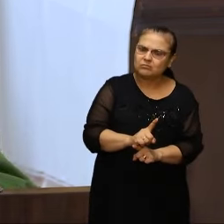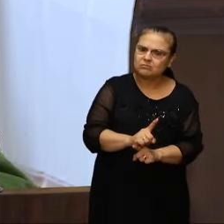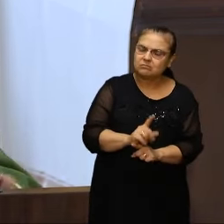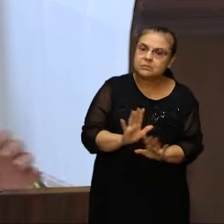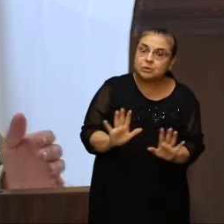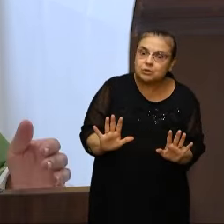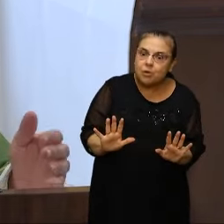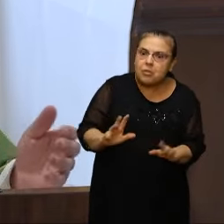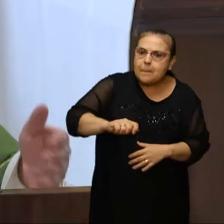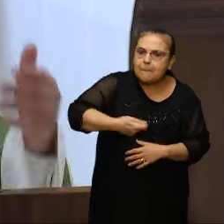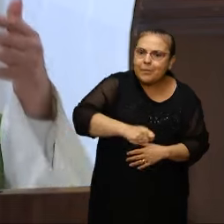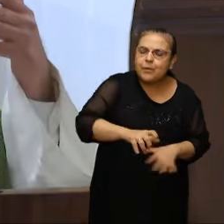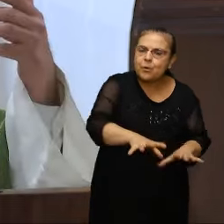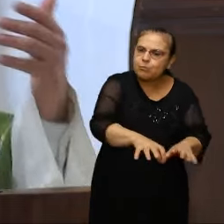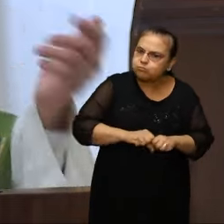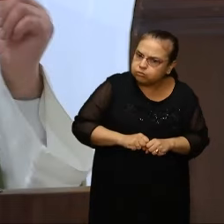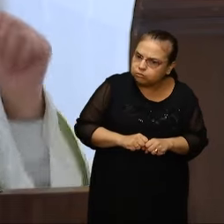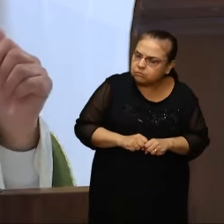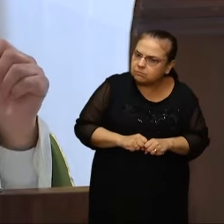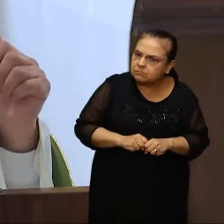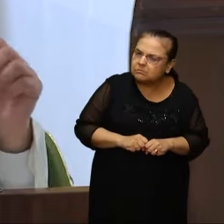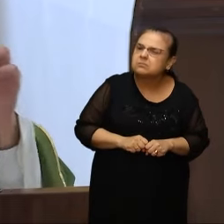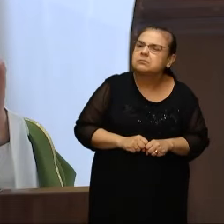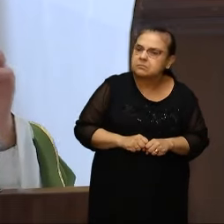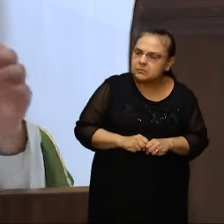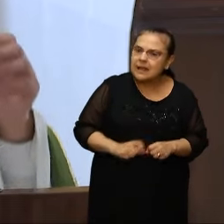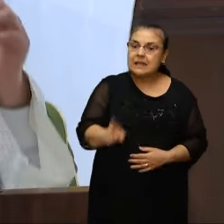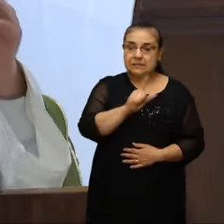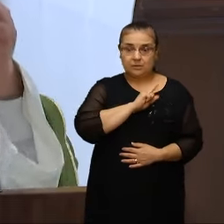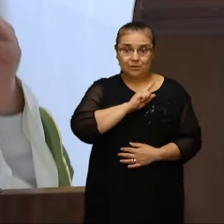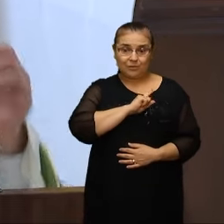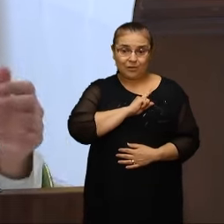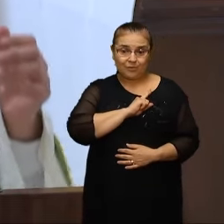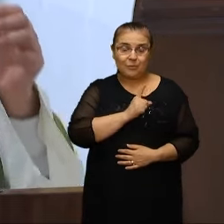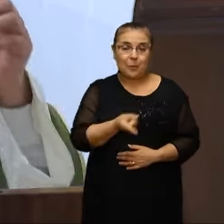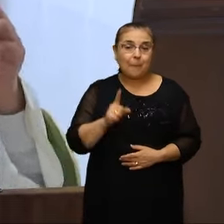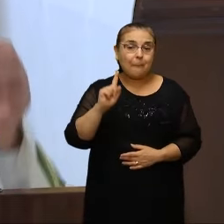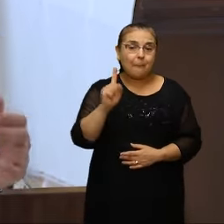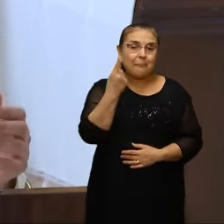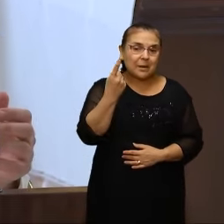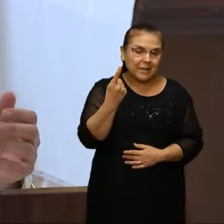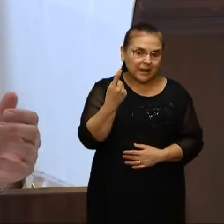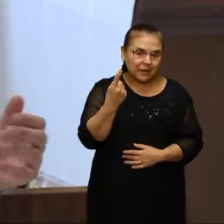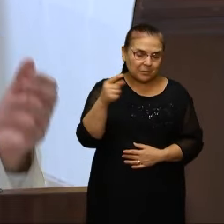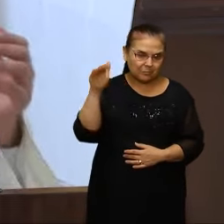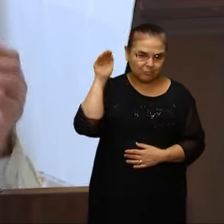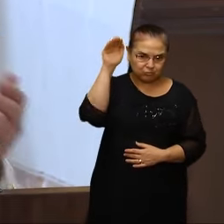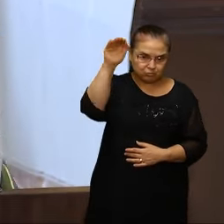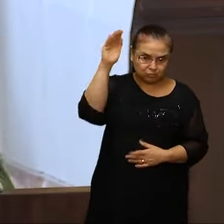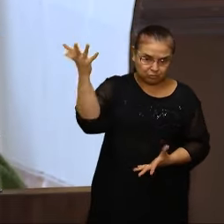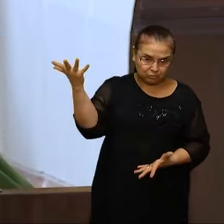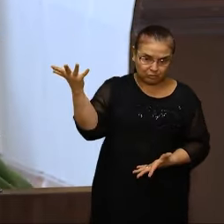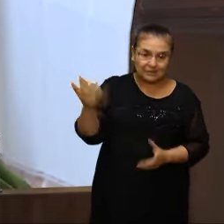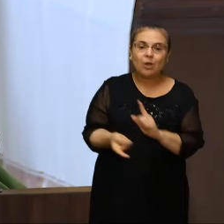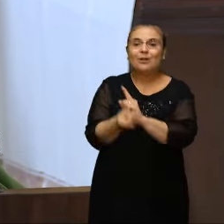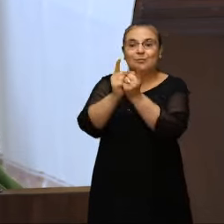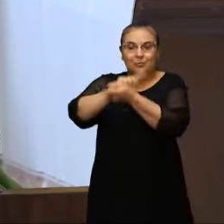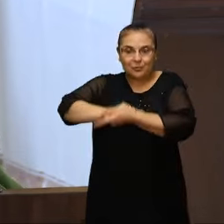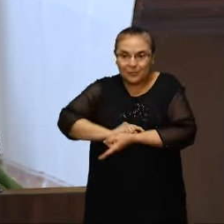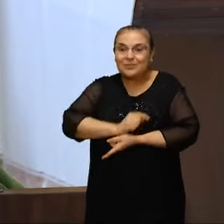Entonces Pedro comprende que Cornelio, y como dice la tradición, Cornelio es el primer gentil convertido a la